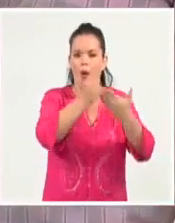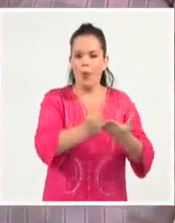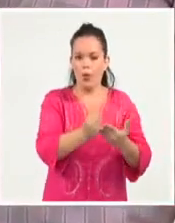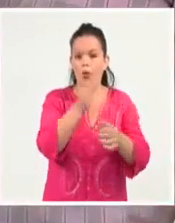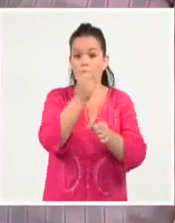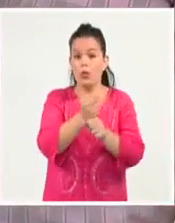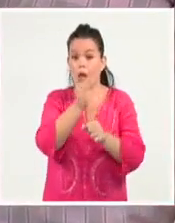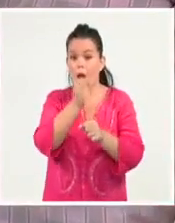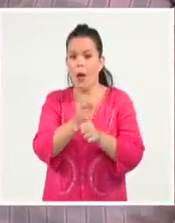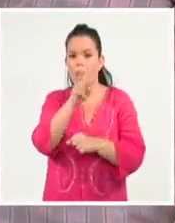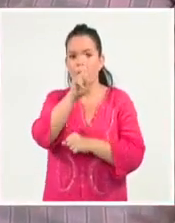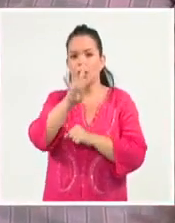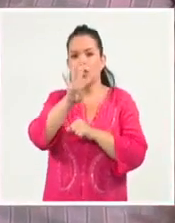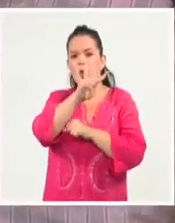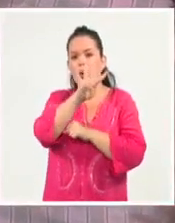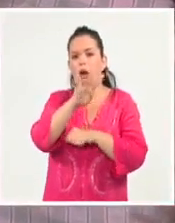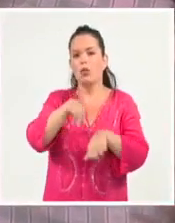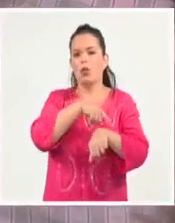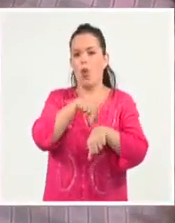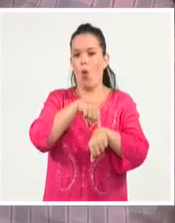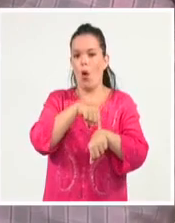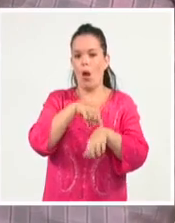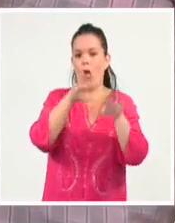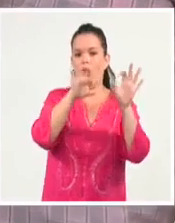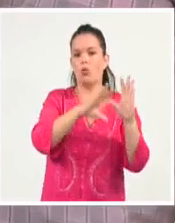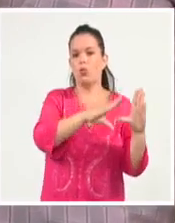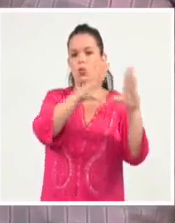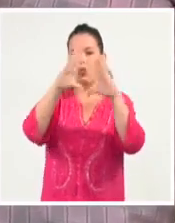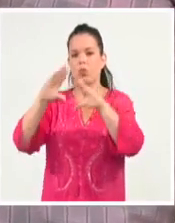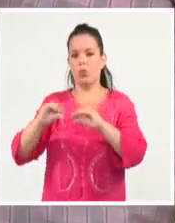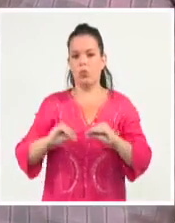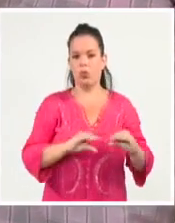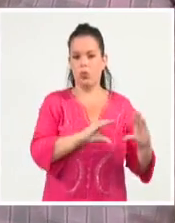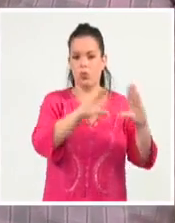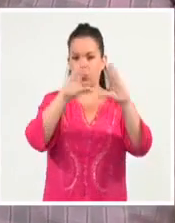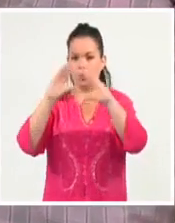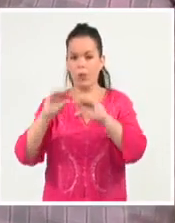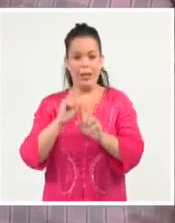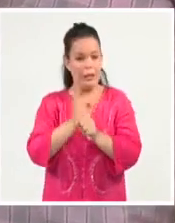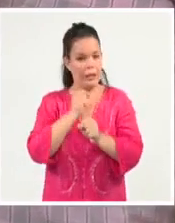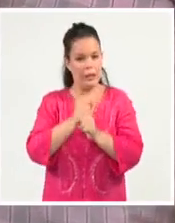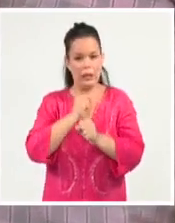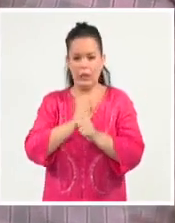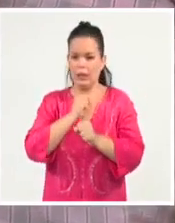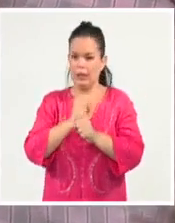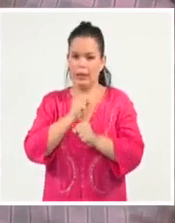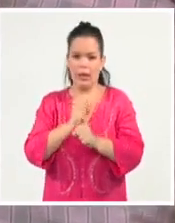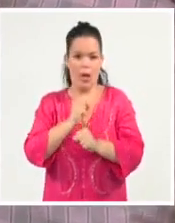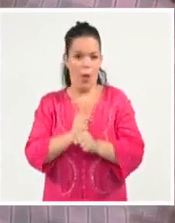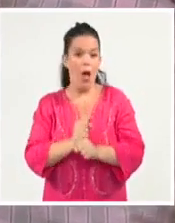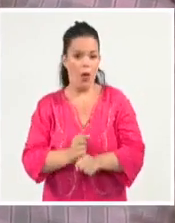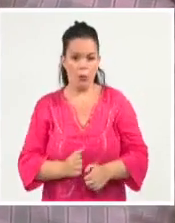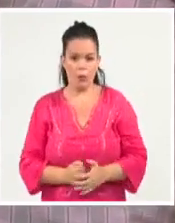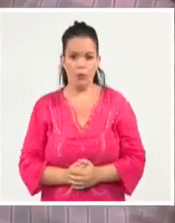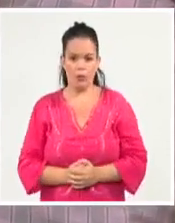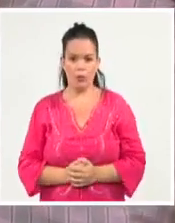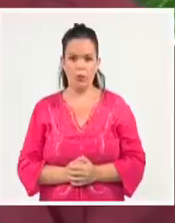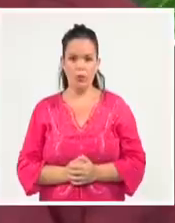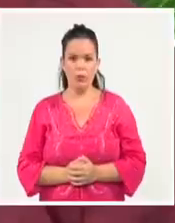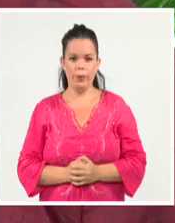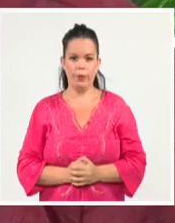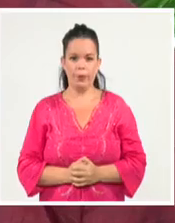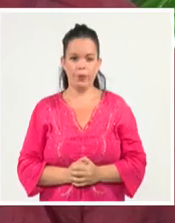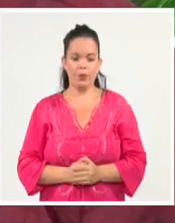24 horas, no paran, para tratar de llevar lo más rápido posible las producciones que se concluyen. Y por otro lado, todo